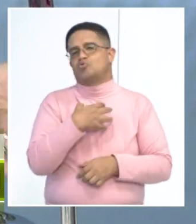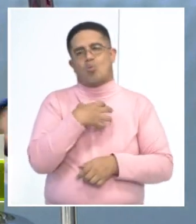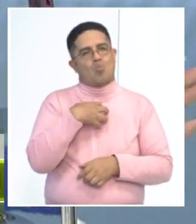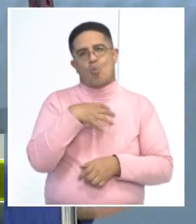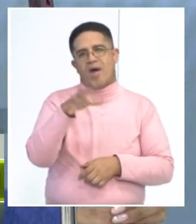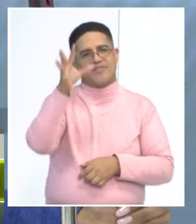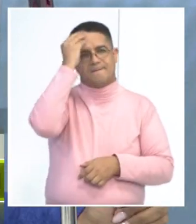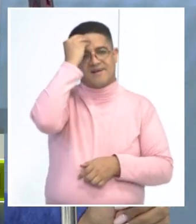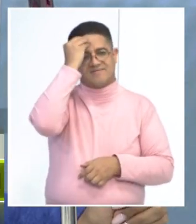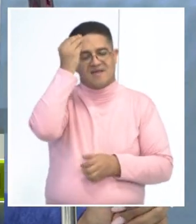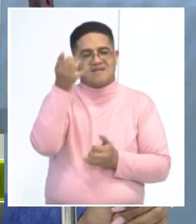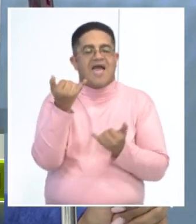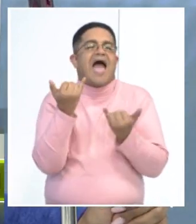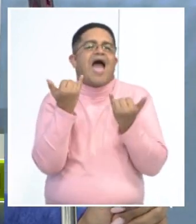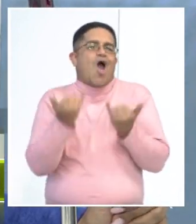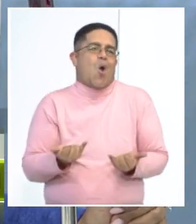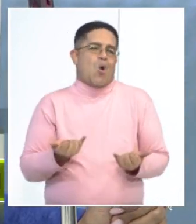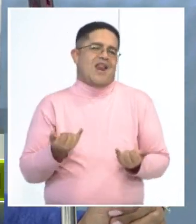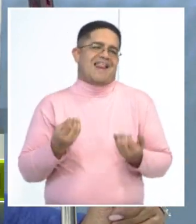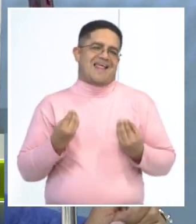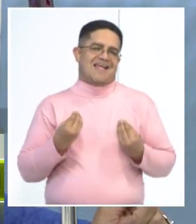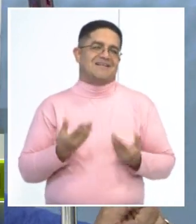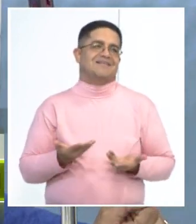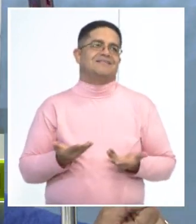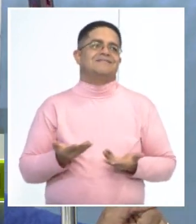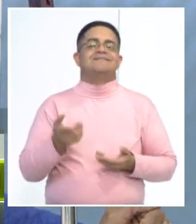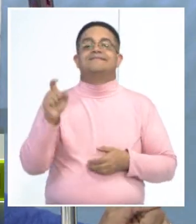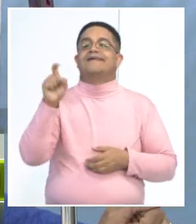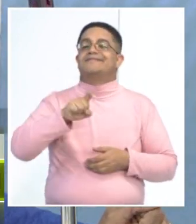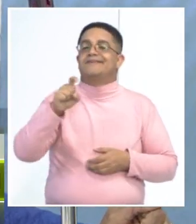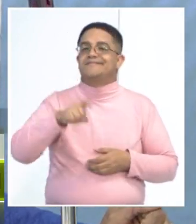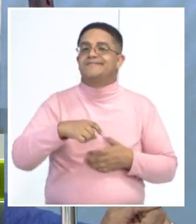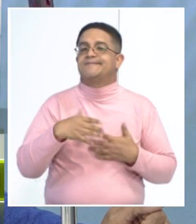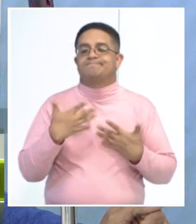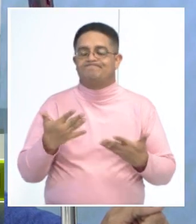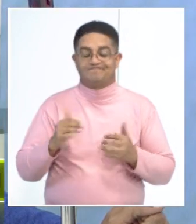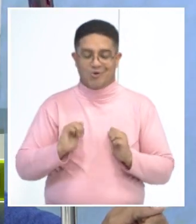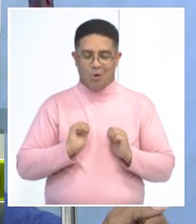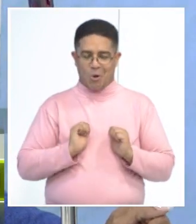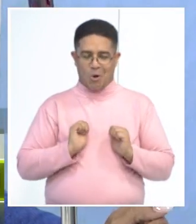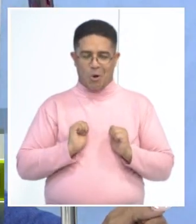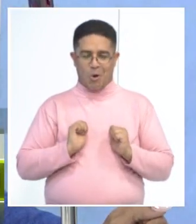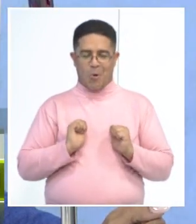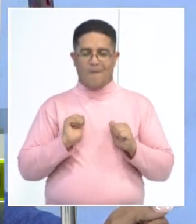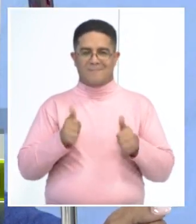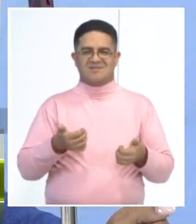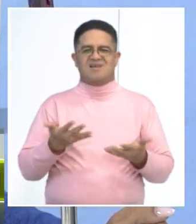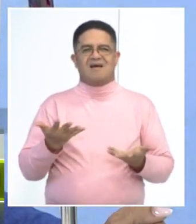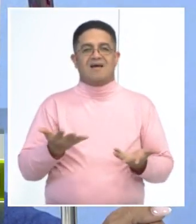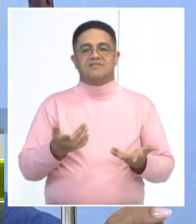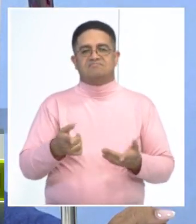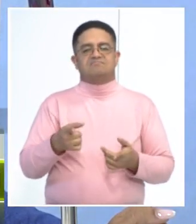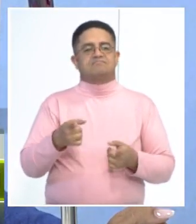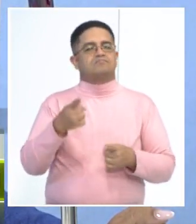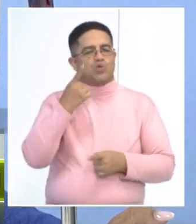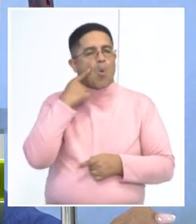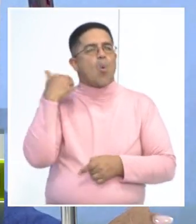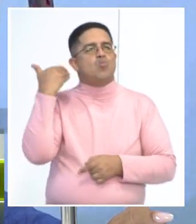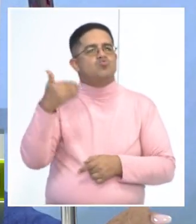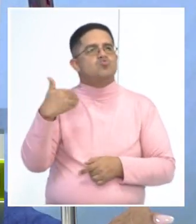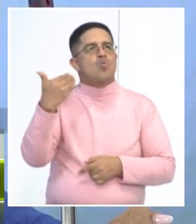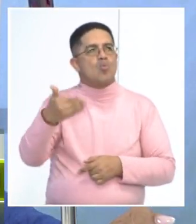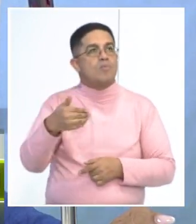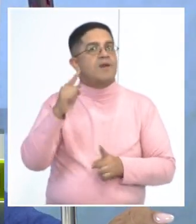más en este momento de nuestra vida. Se necesita desde, o sea, como un ejercicio